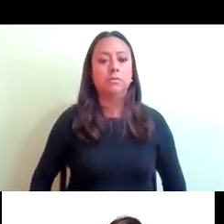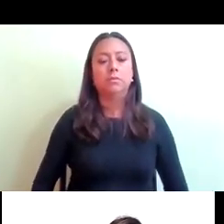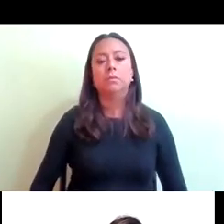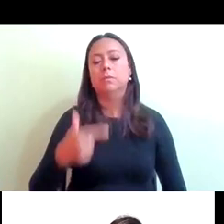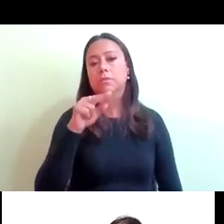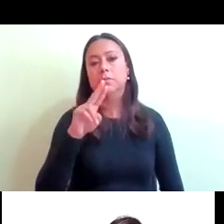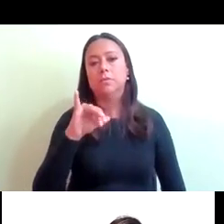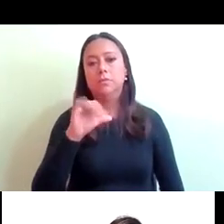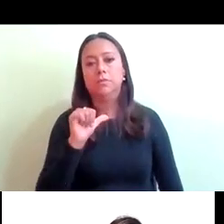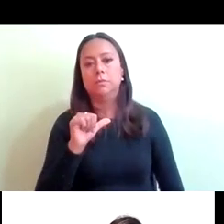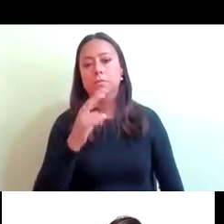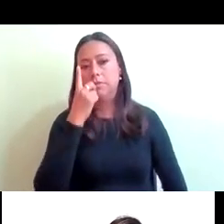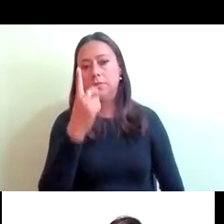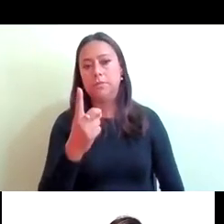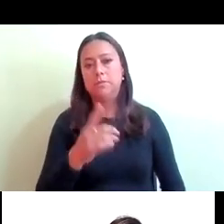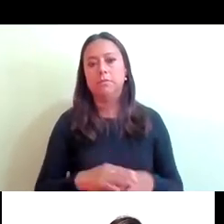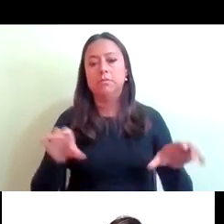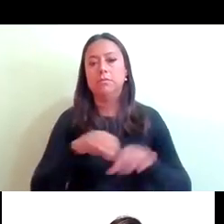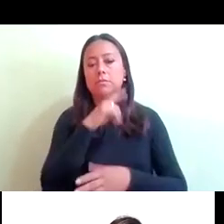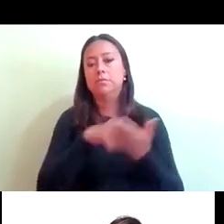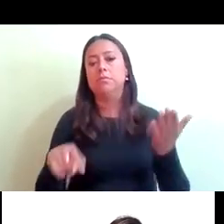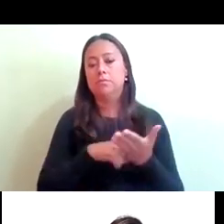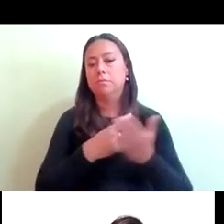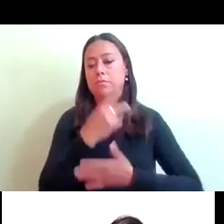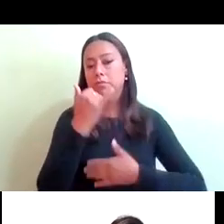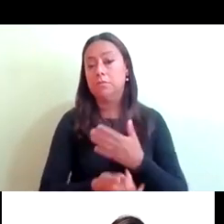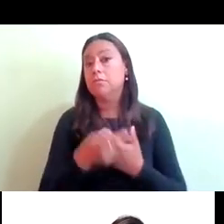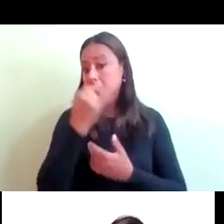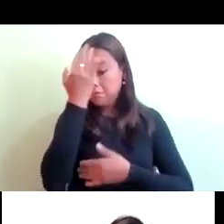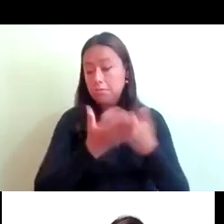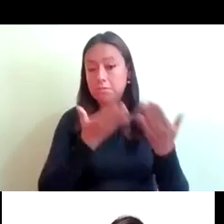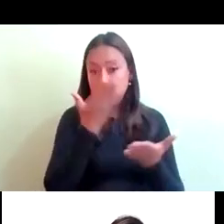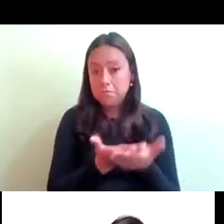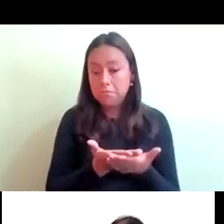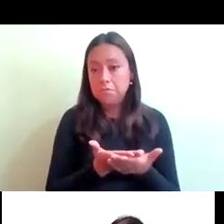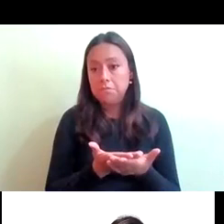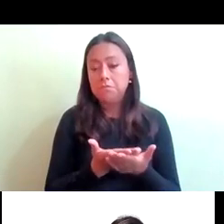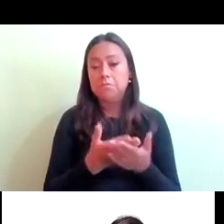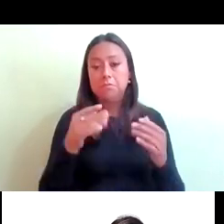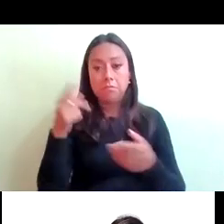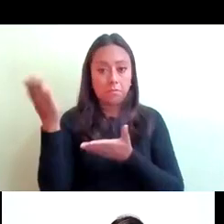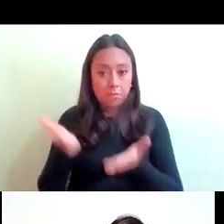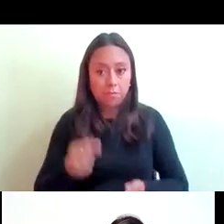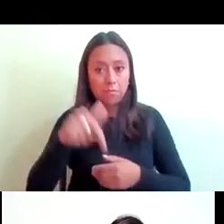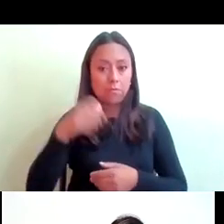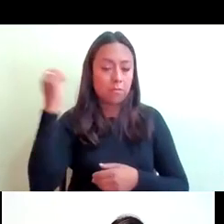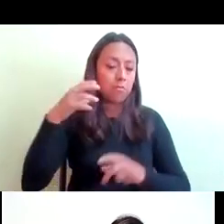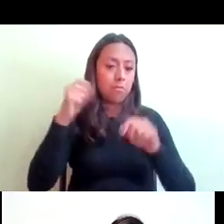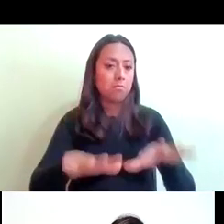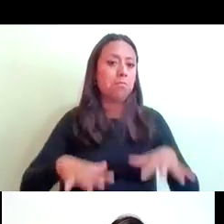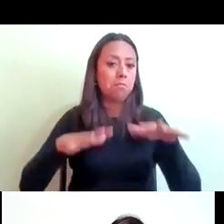cancelar proyectos, cuando la iniciativa ni siquiera la habían mandado al Congreso cuando publicaron esa guía, y cuando la propia iniciativa habla de una